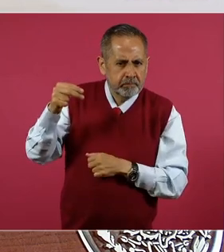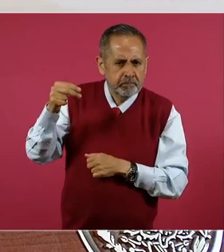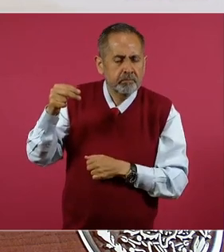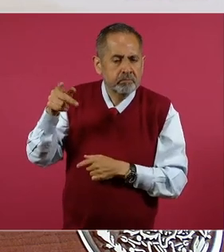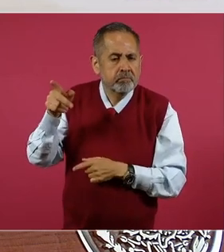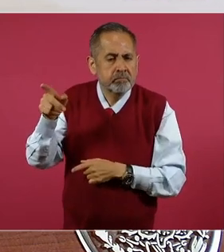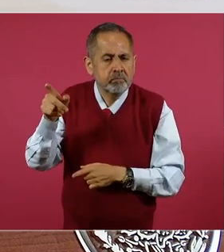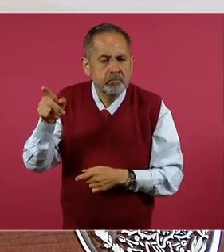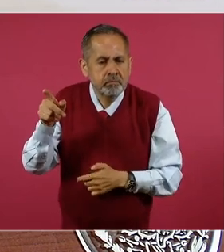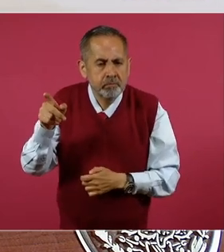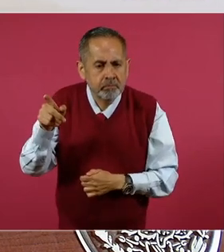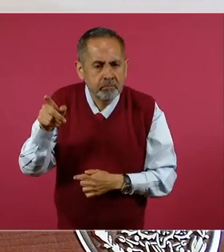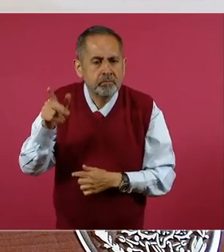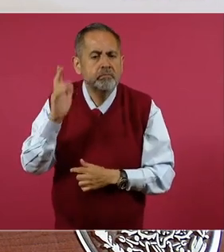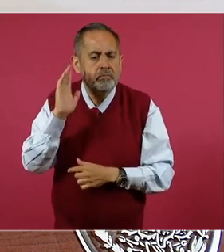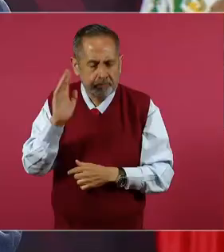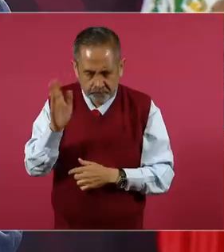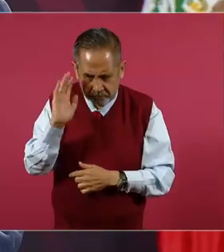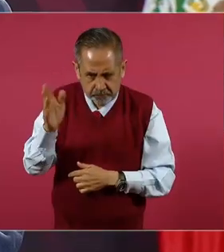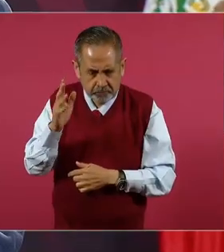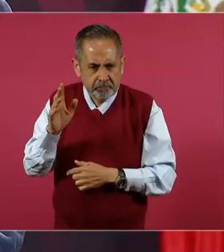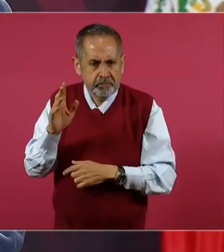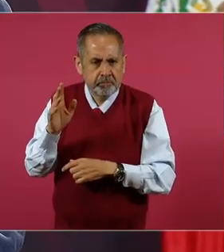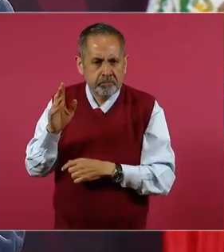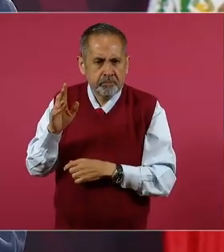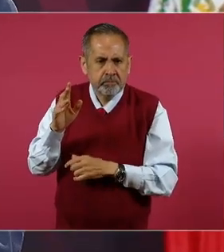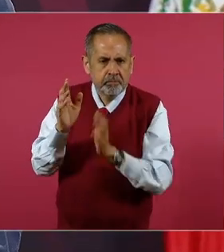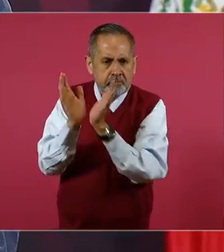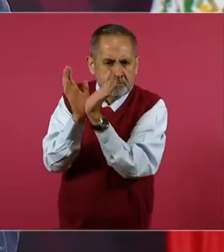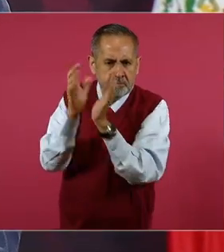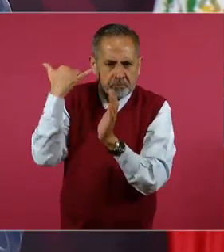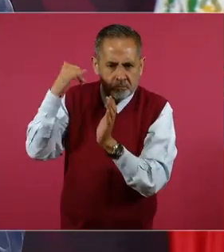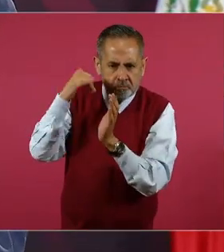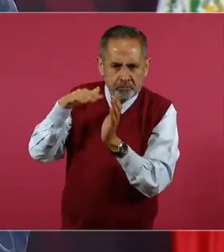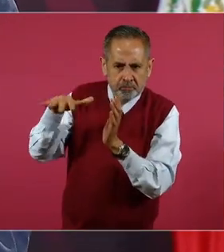Helen, ya pasó la península,